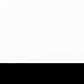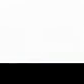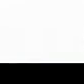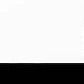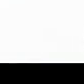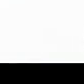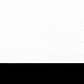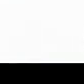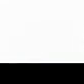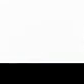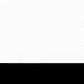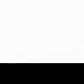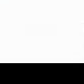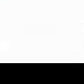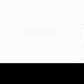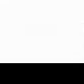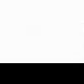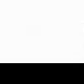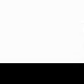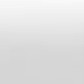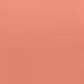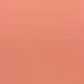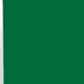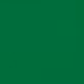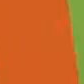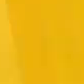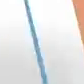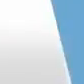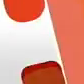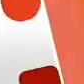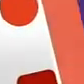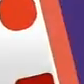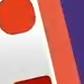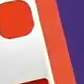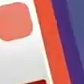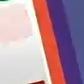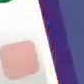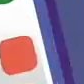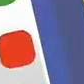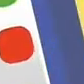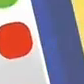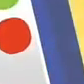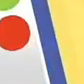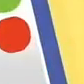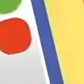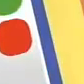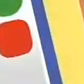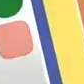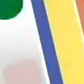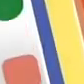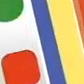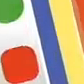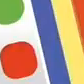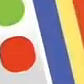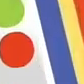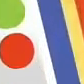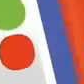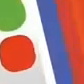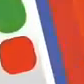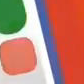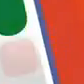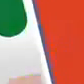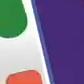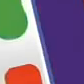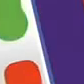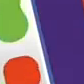CNE, democracia verdadera. El siguiente es un programa de opinión que puede